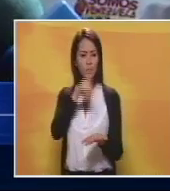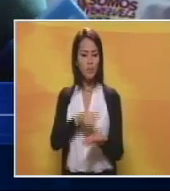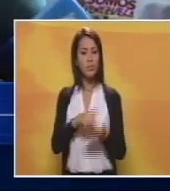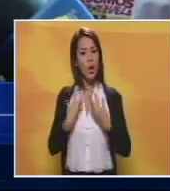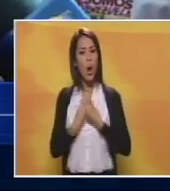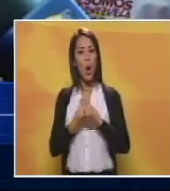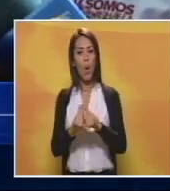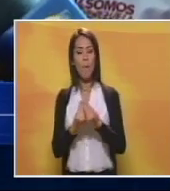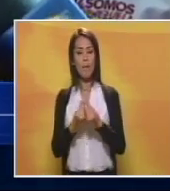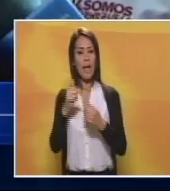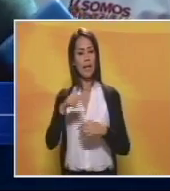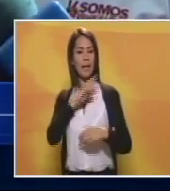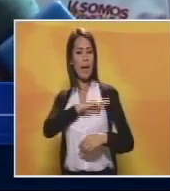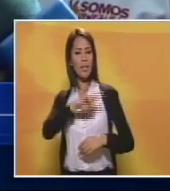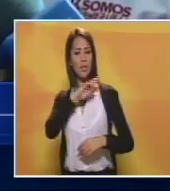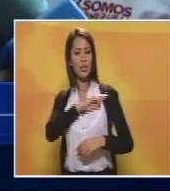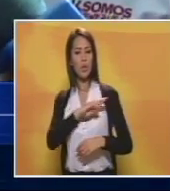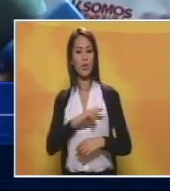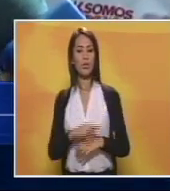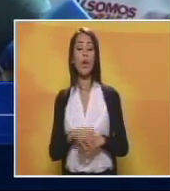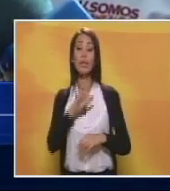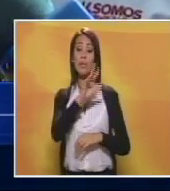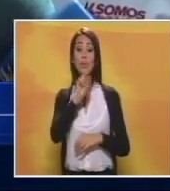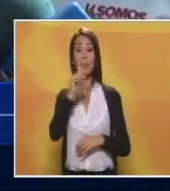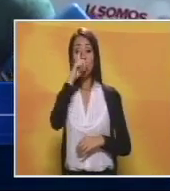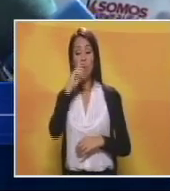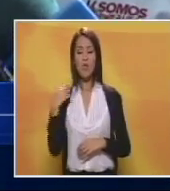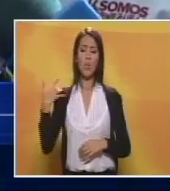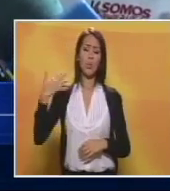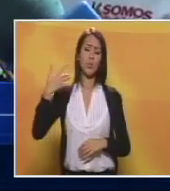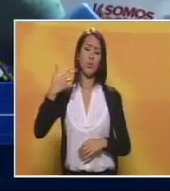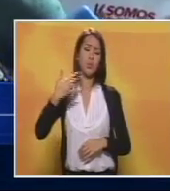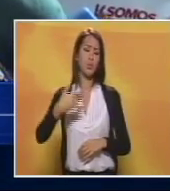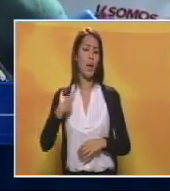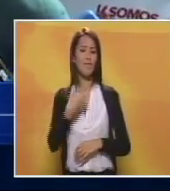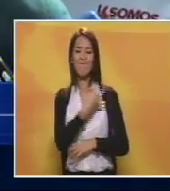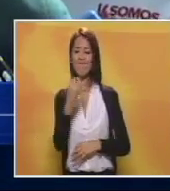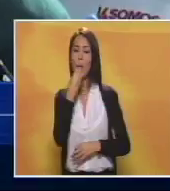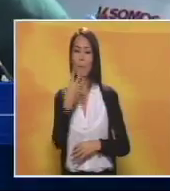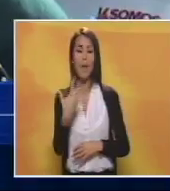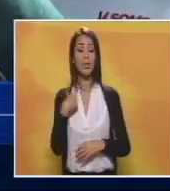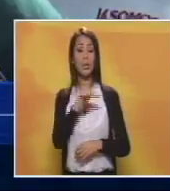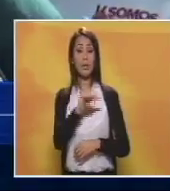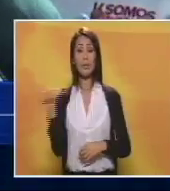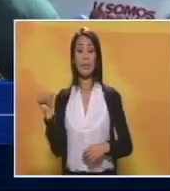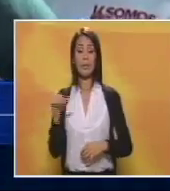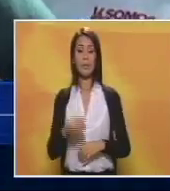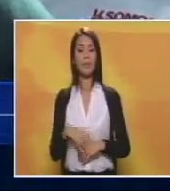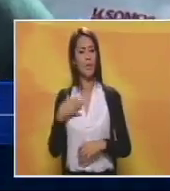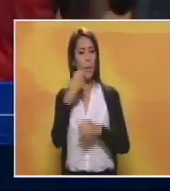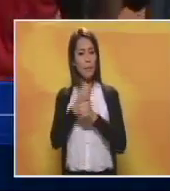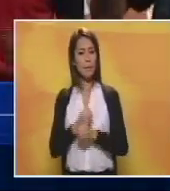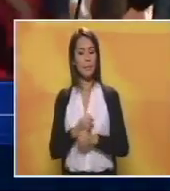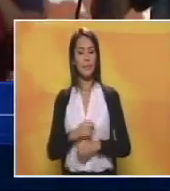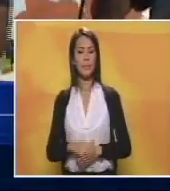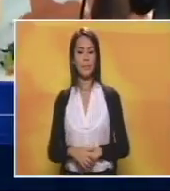estos actos religiosos, que de verdad en sus 51 años ha sido espectacular toda esta semana y los esperamos